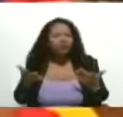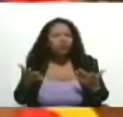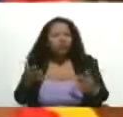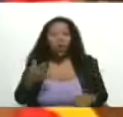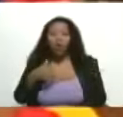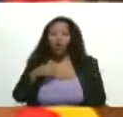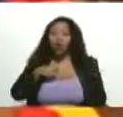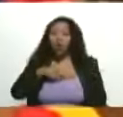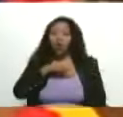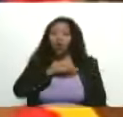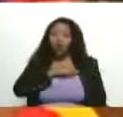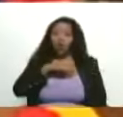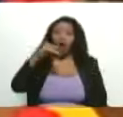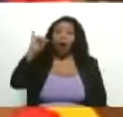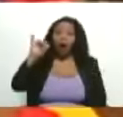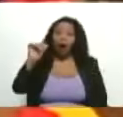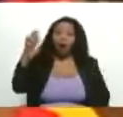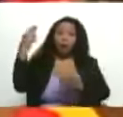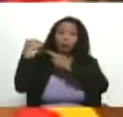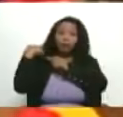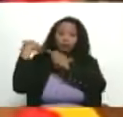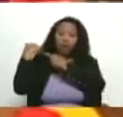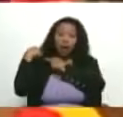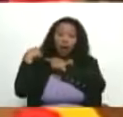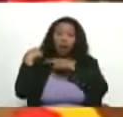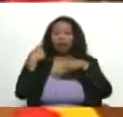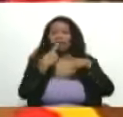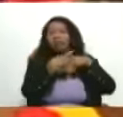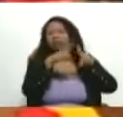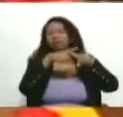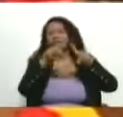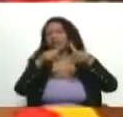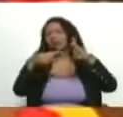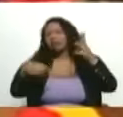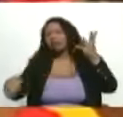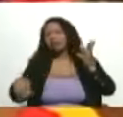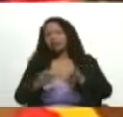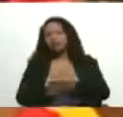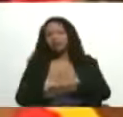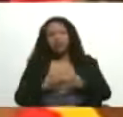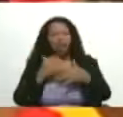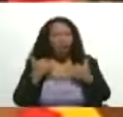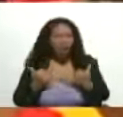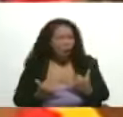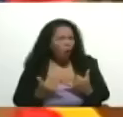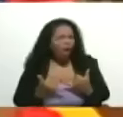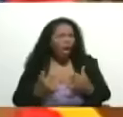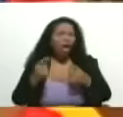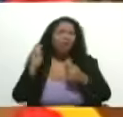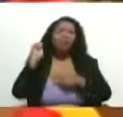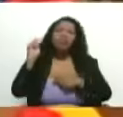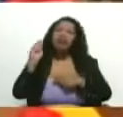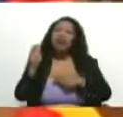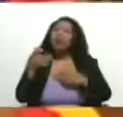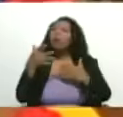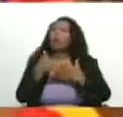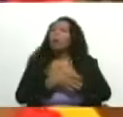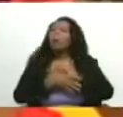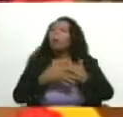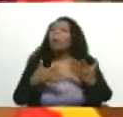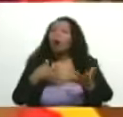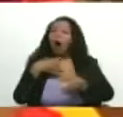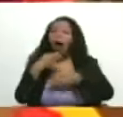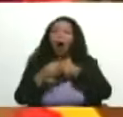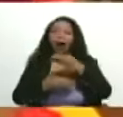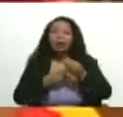Nosotros tenemos una tarea, muchas tareas tenemos, muchas. Y ahora tenemos la tarea adicional de